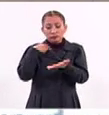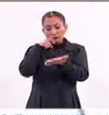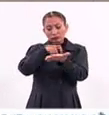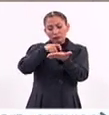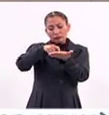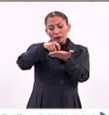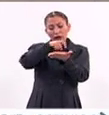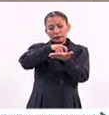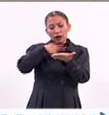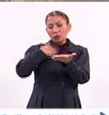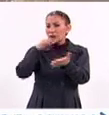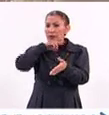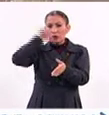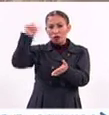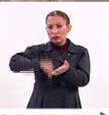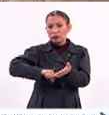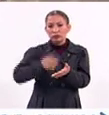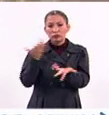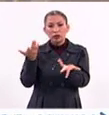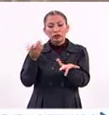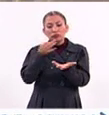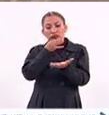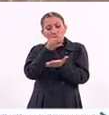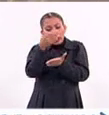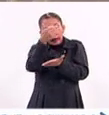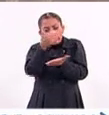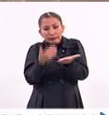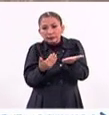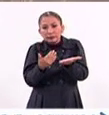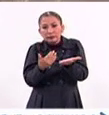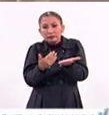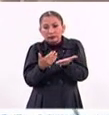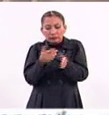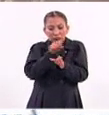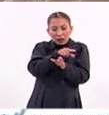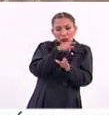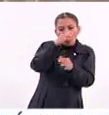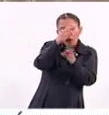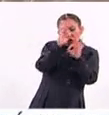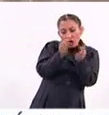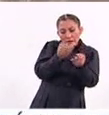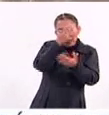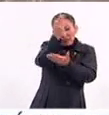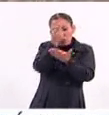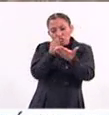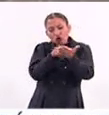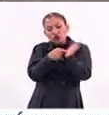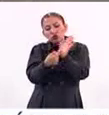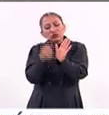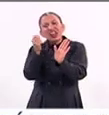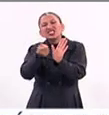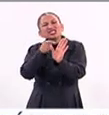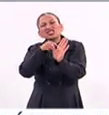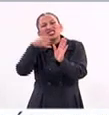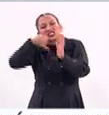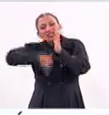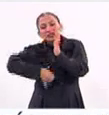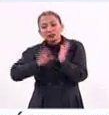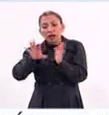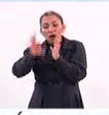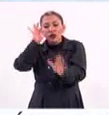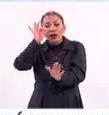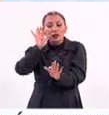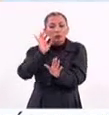grabado es lo más inmediato, ¿no? ¿Y cuál es el mensaje, uno de los mensajes atrás de estas formas, de estos grabados que nos ofreces en este libro? Pues encontrar